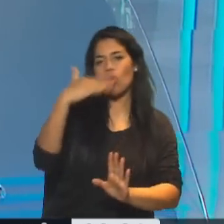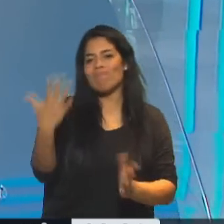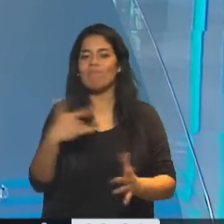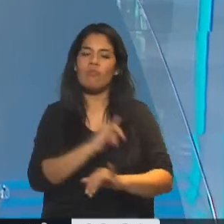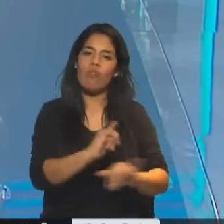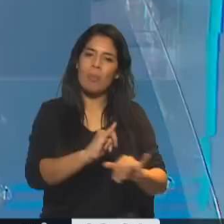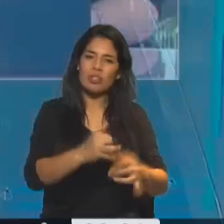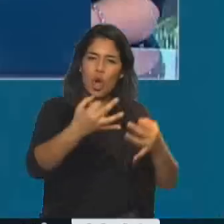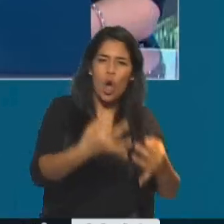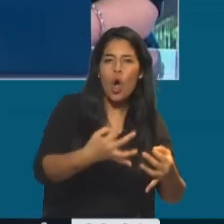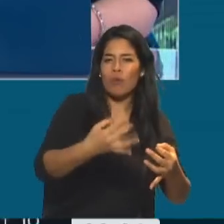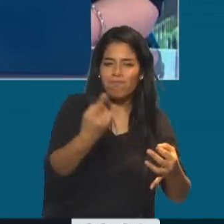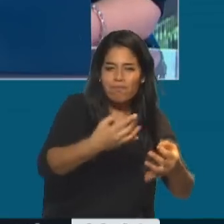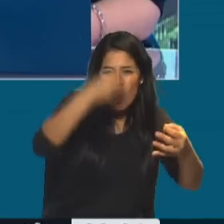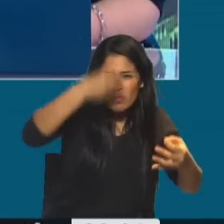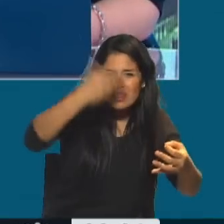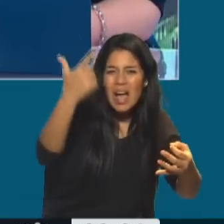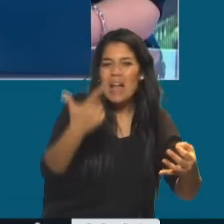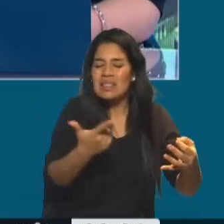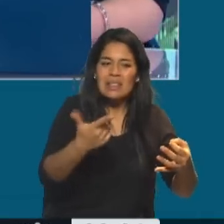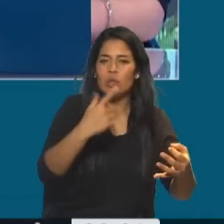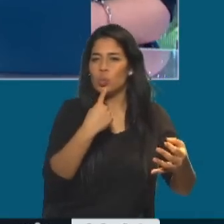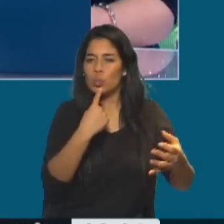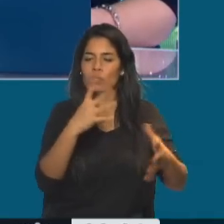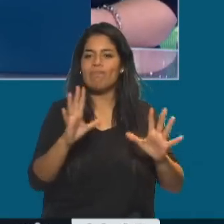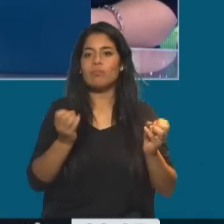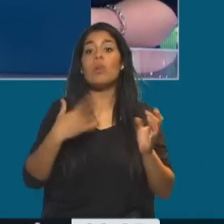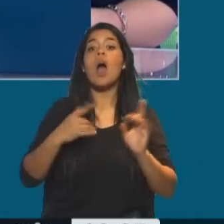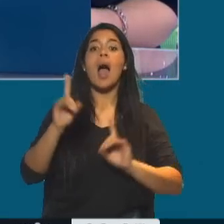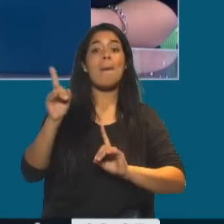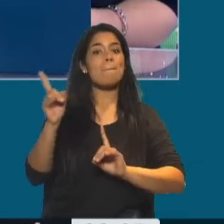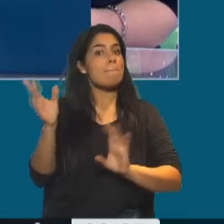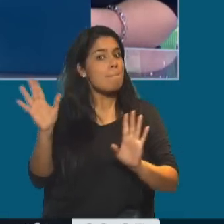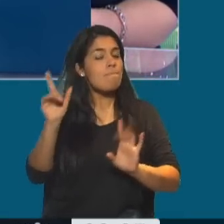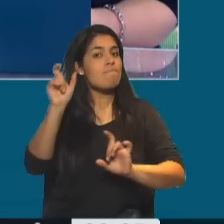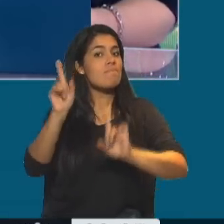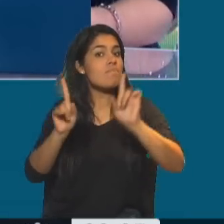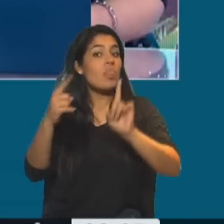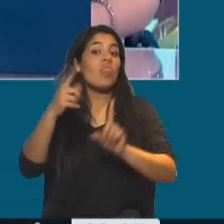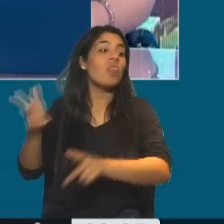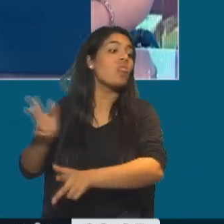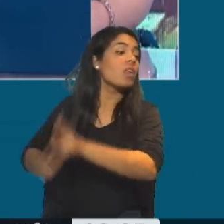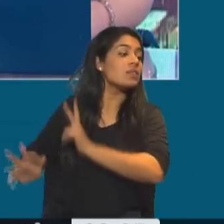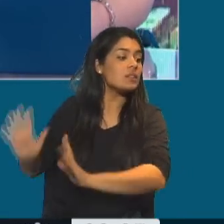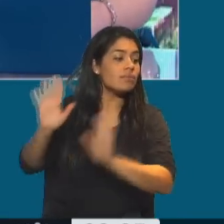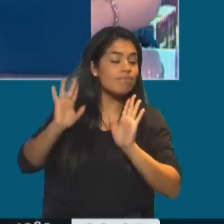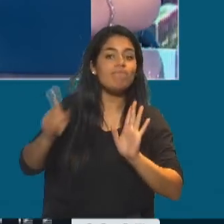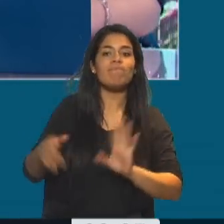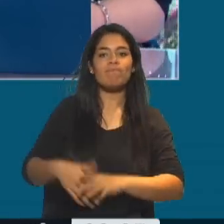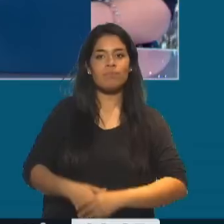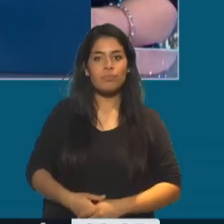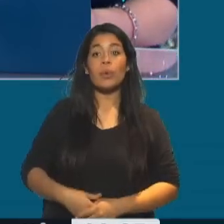pero cada vez más fuentes me están diciendo que el diálogo entre el presidente y la